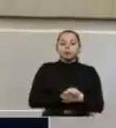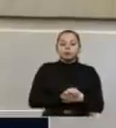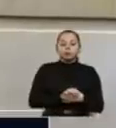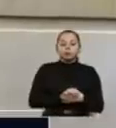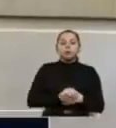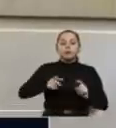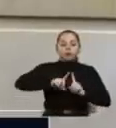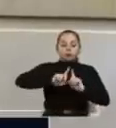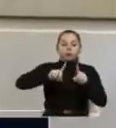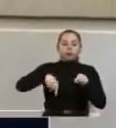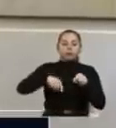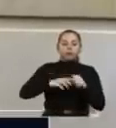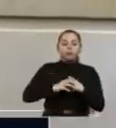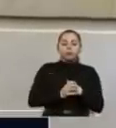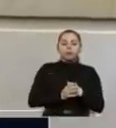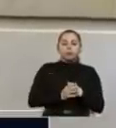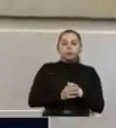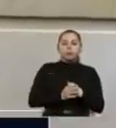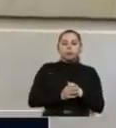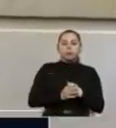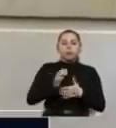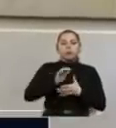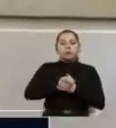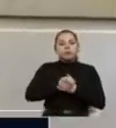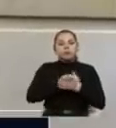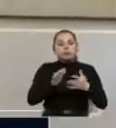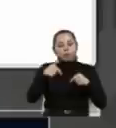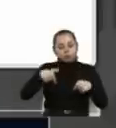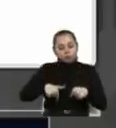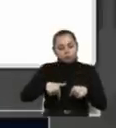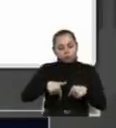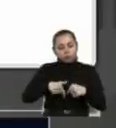Y también saludar desde aquí